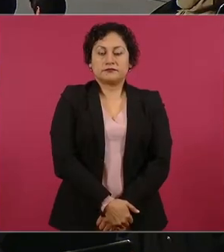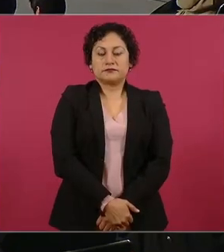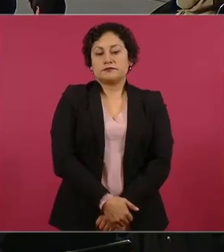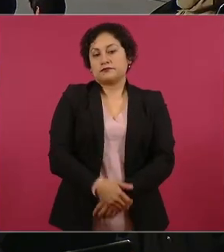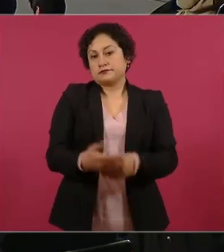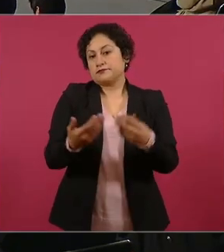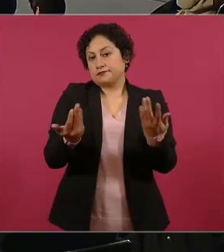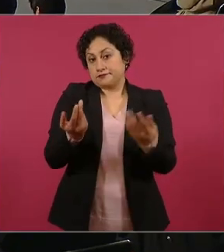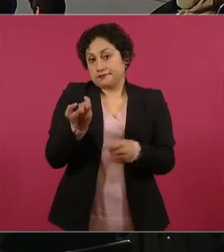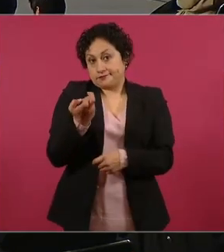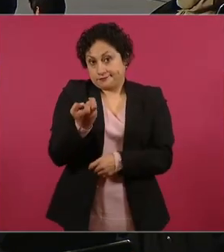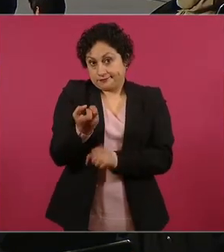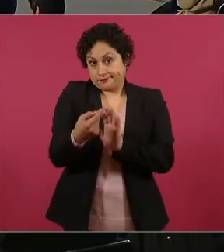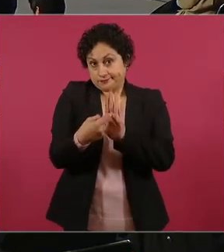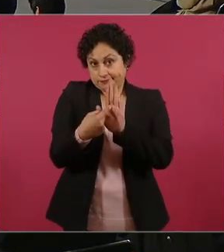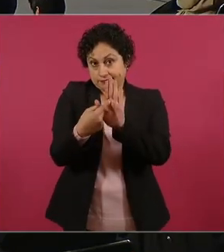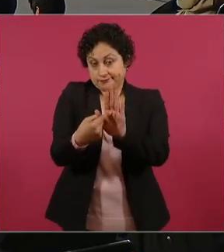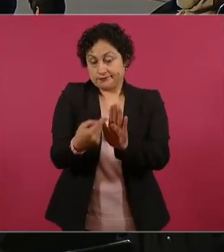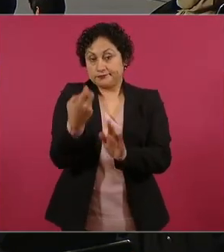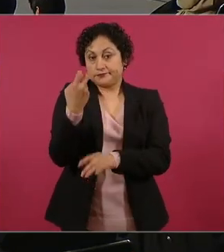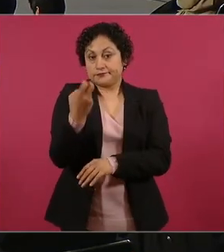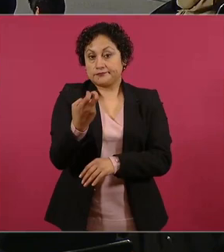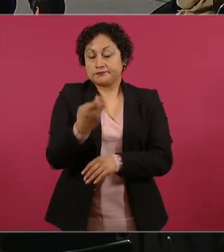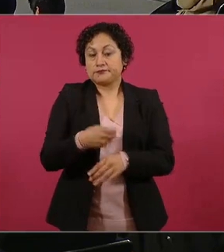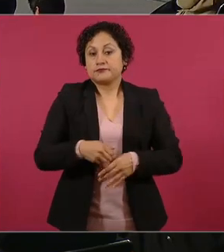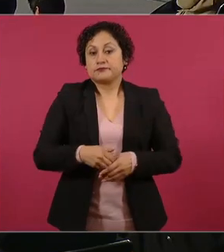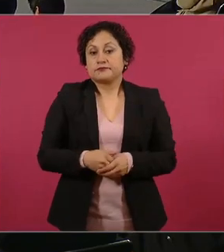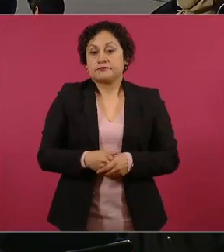Básicamente. Pero